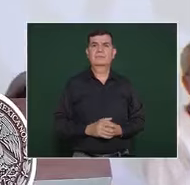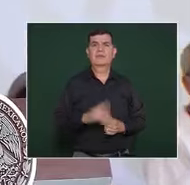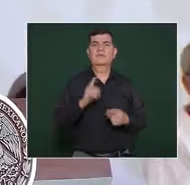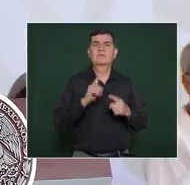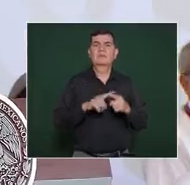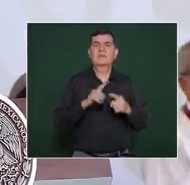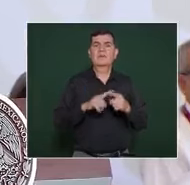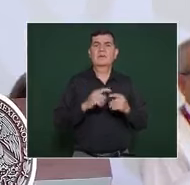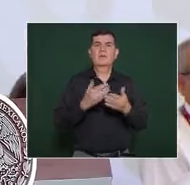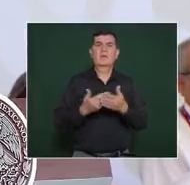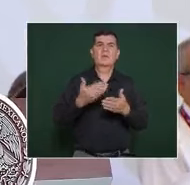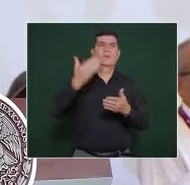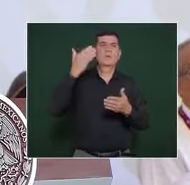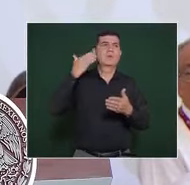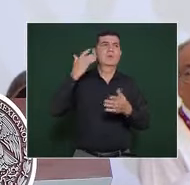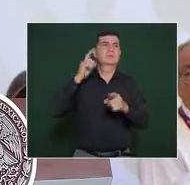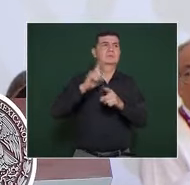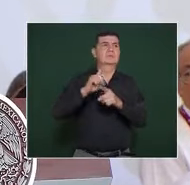quienes desde